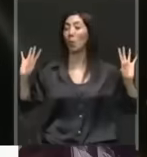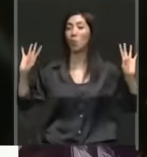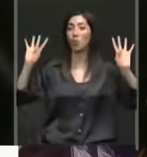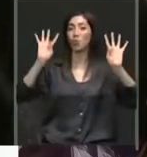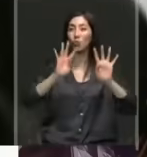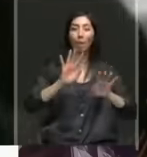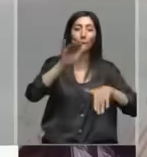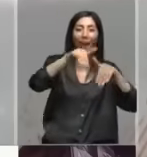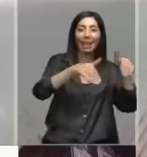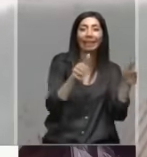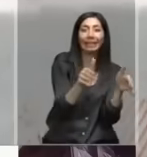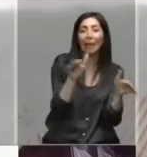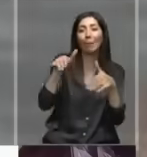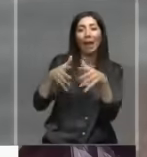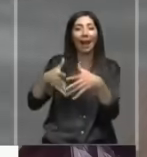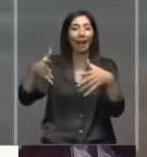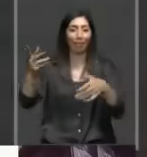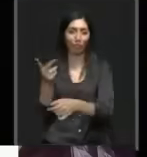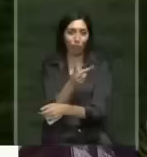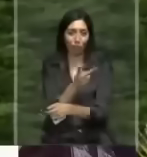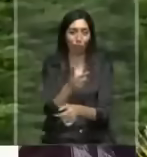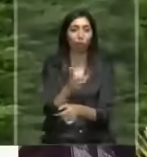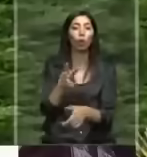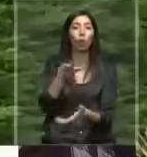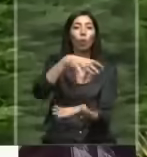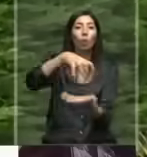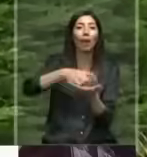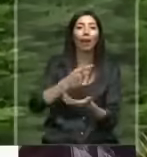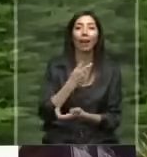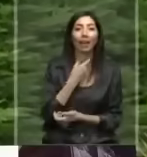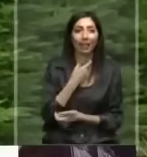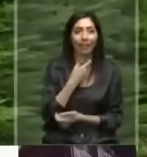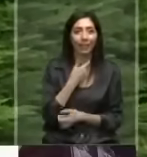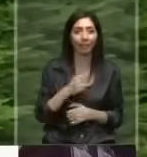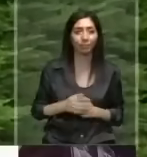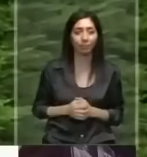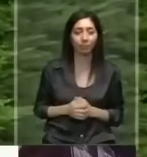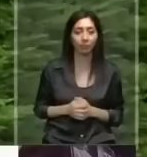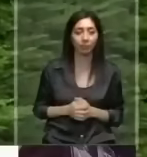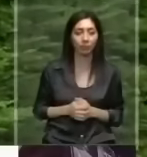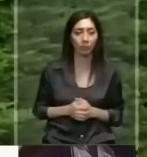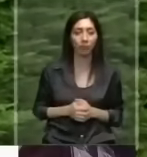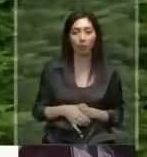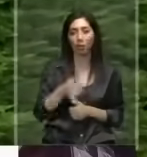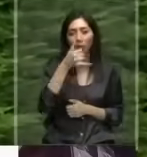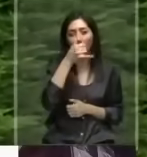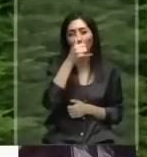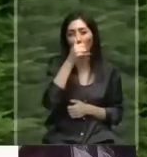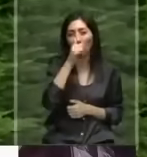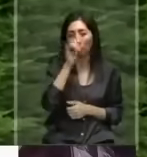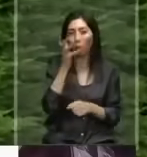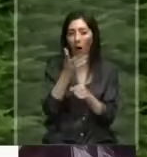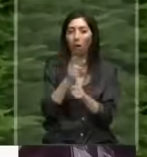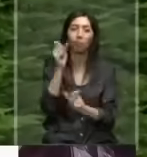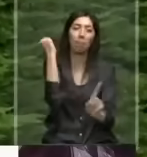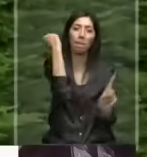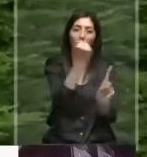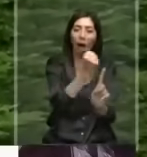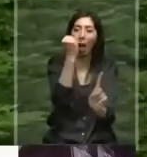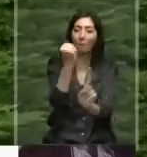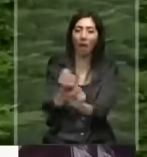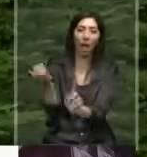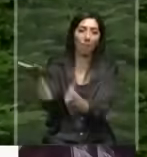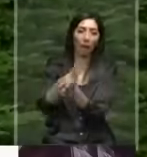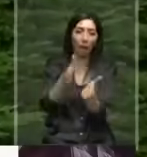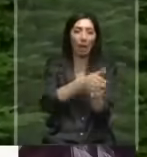y grande de la comuna de Cartagena. Pero durante bastante tiempo han habido homicidios, ¿cierto? Existe